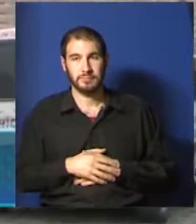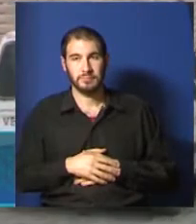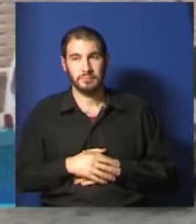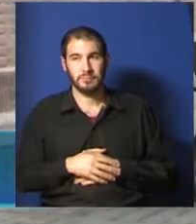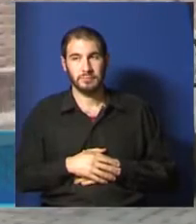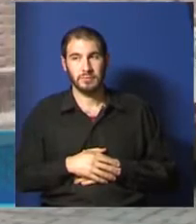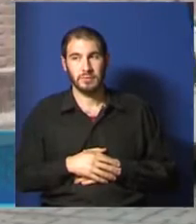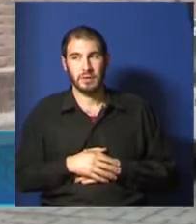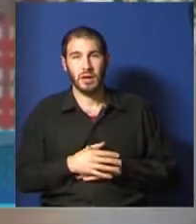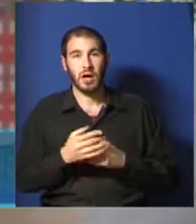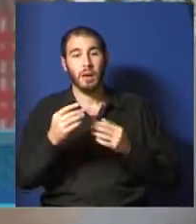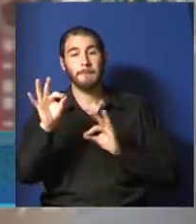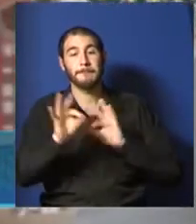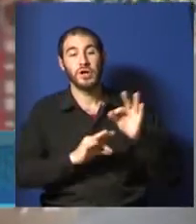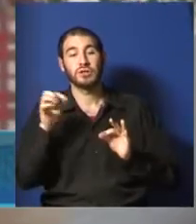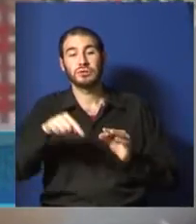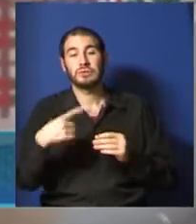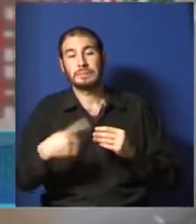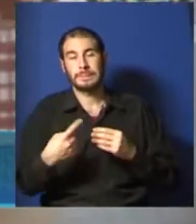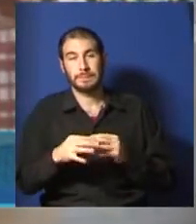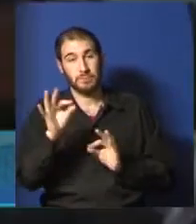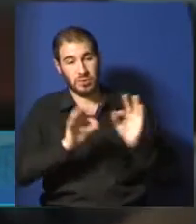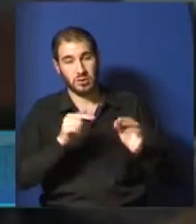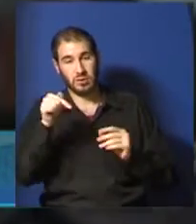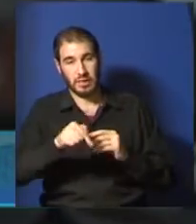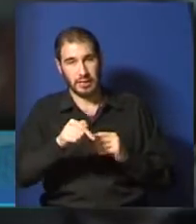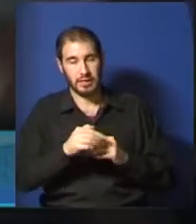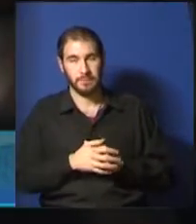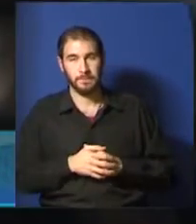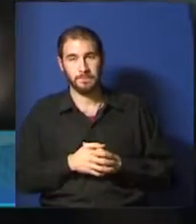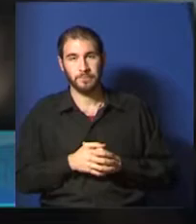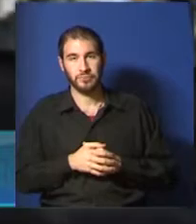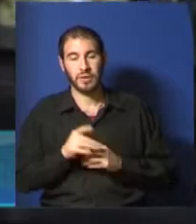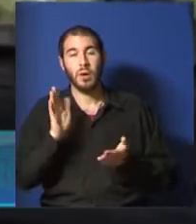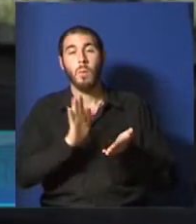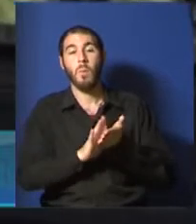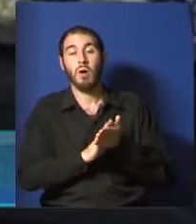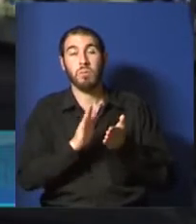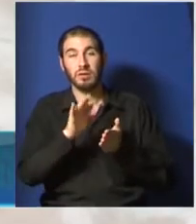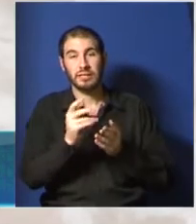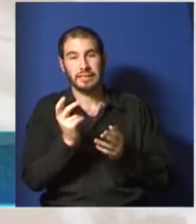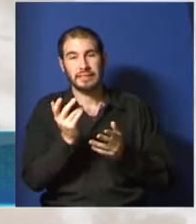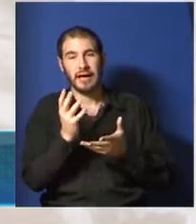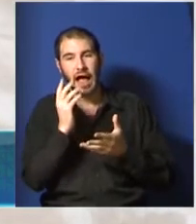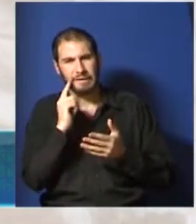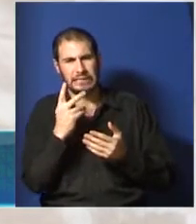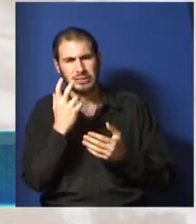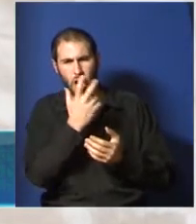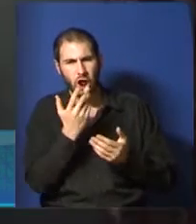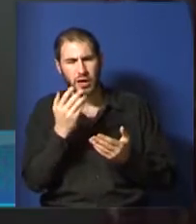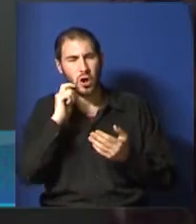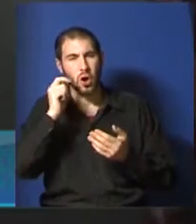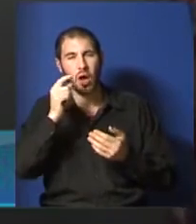es lo que trae este proyecto? Bueno, este proyecto trae la propuesta de oralizar la audiencia